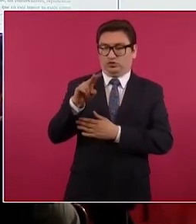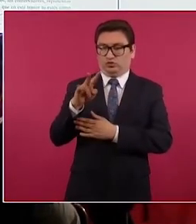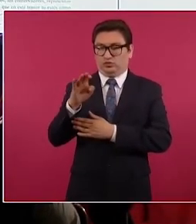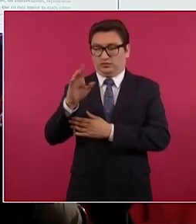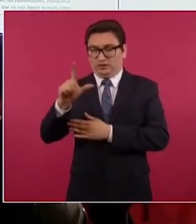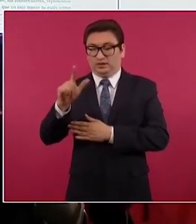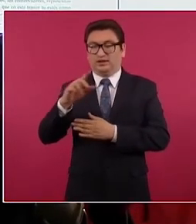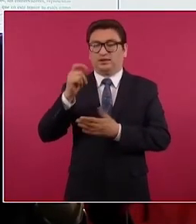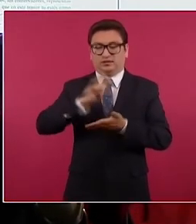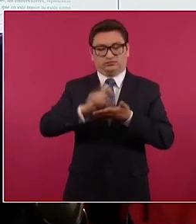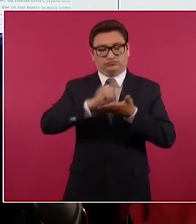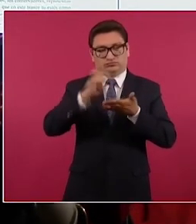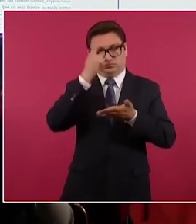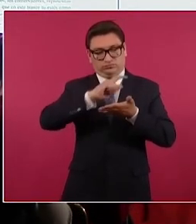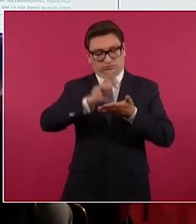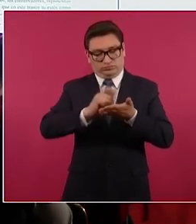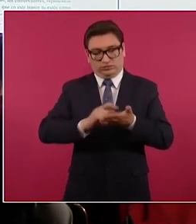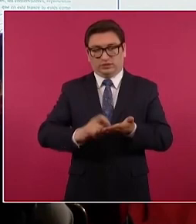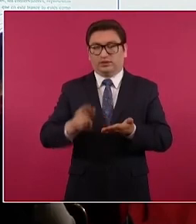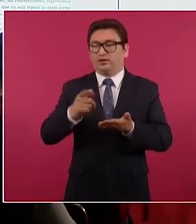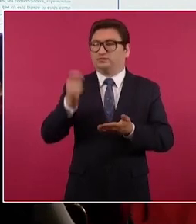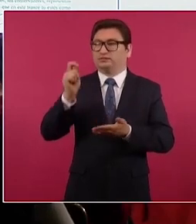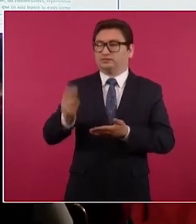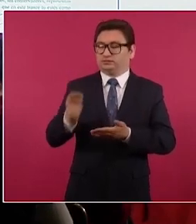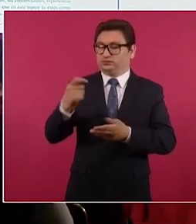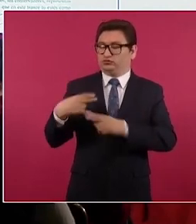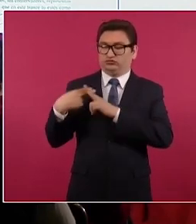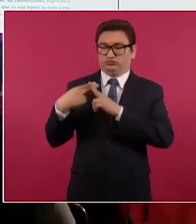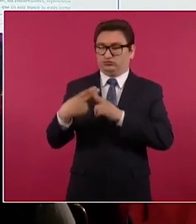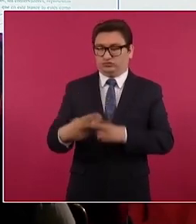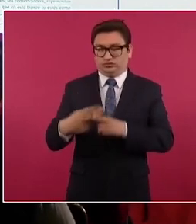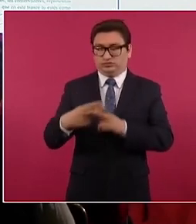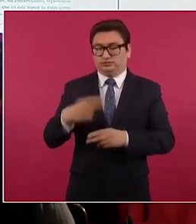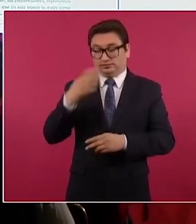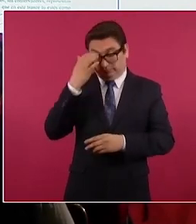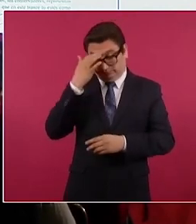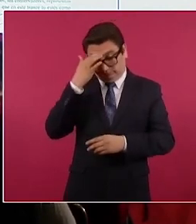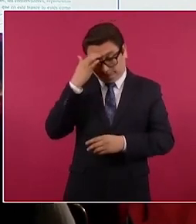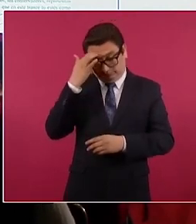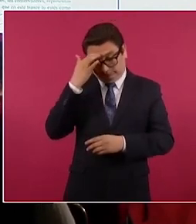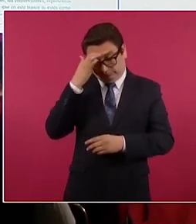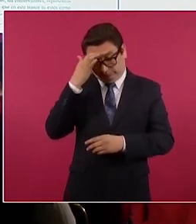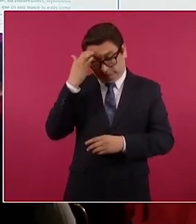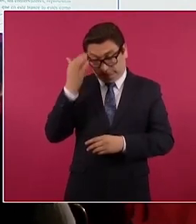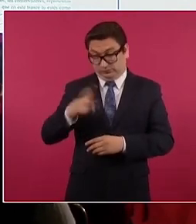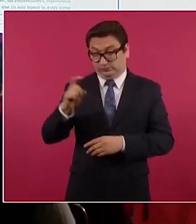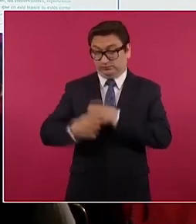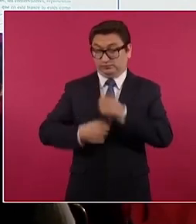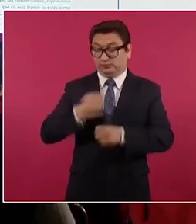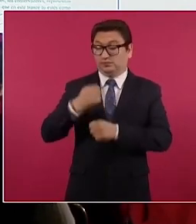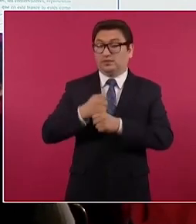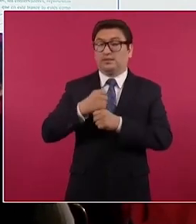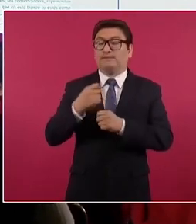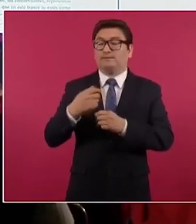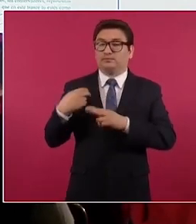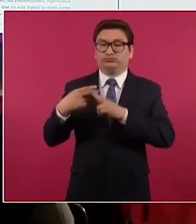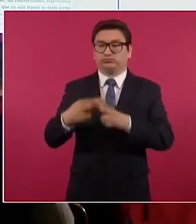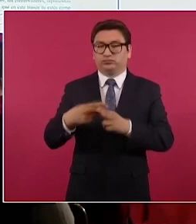con motivo del primer centenario del arribo de esta gran